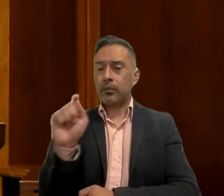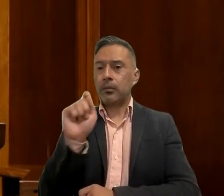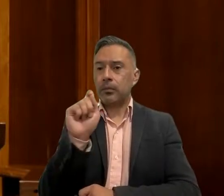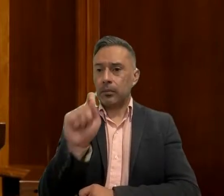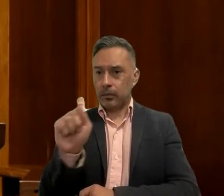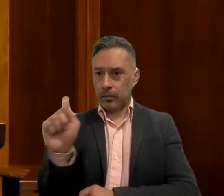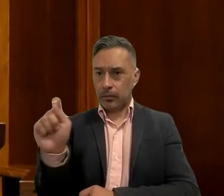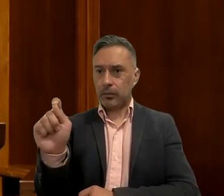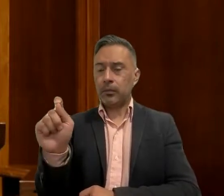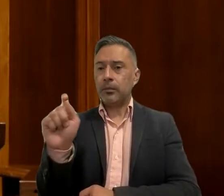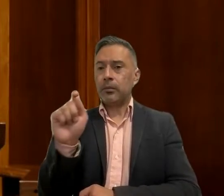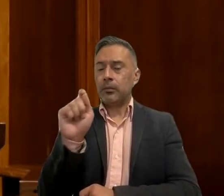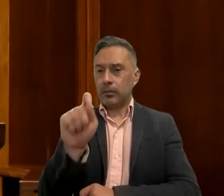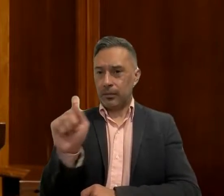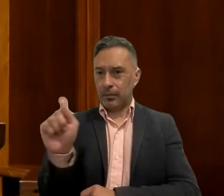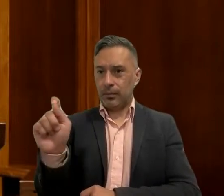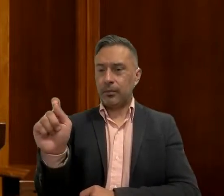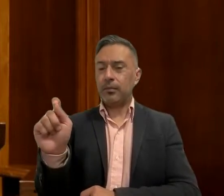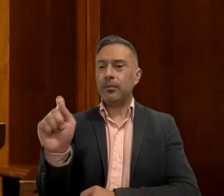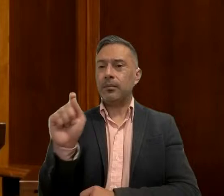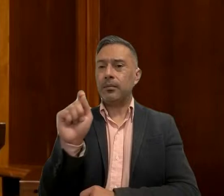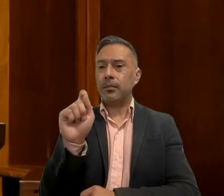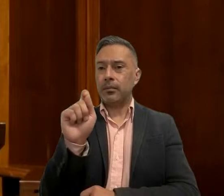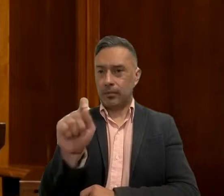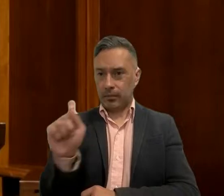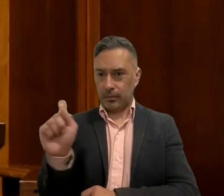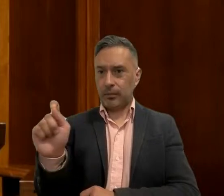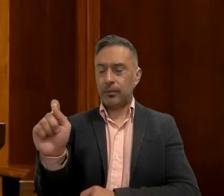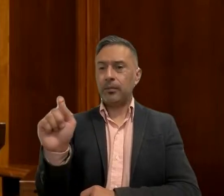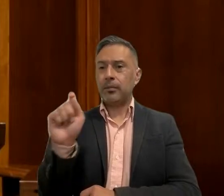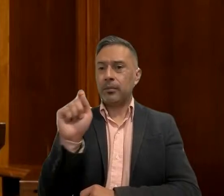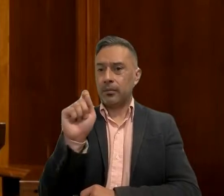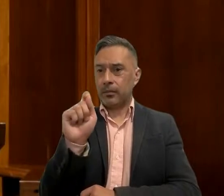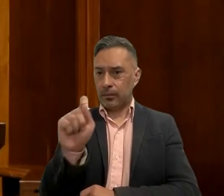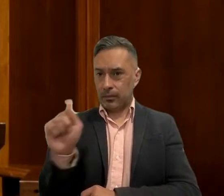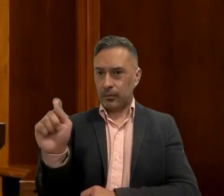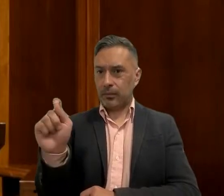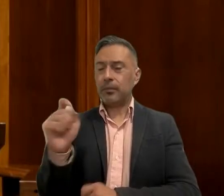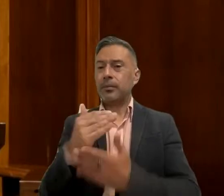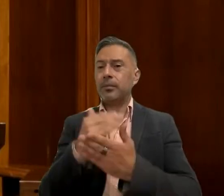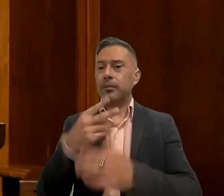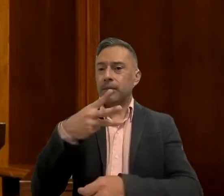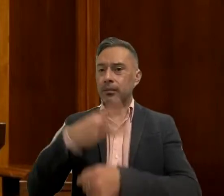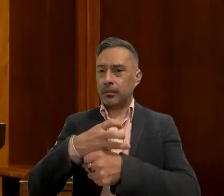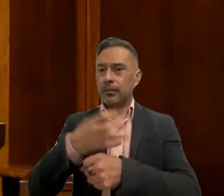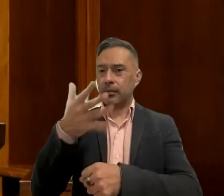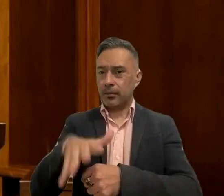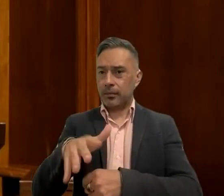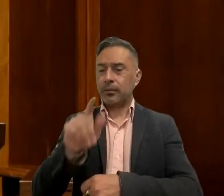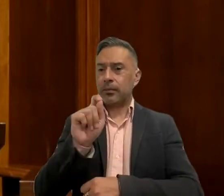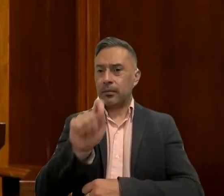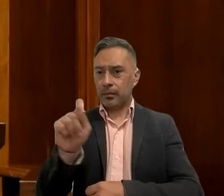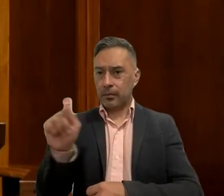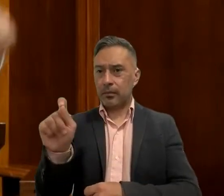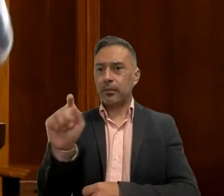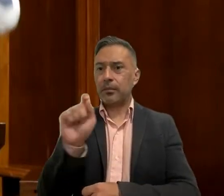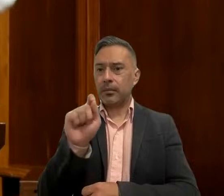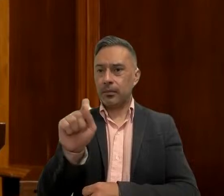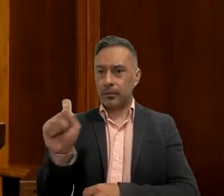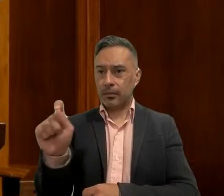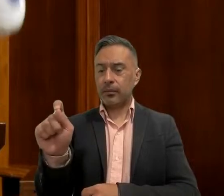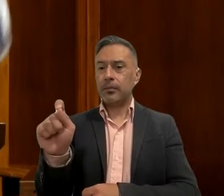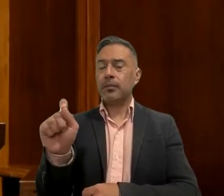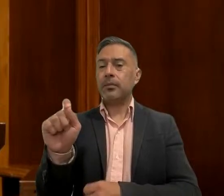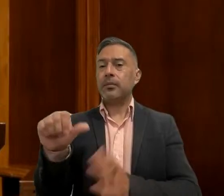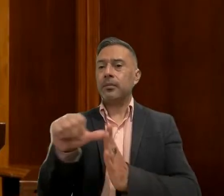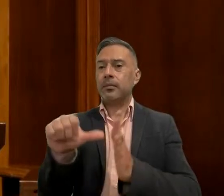suspensivos, puntos suspensivos, puntos suspensivos, puntos suspensivos, tercera, décima, puntos suspensivos,